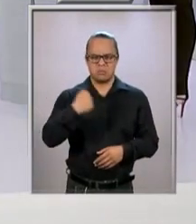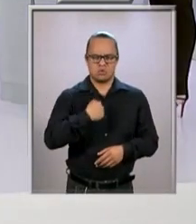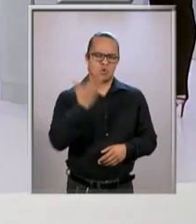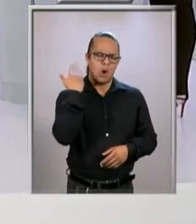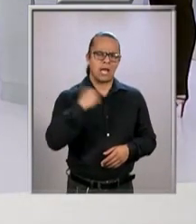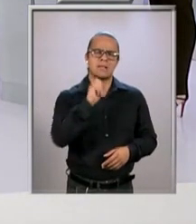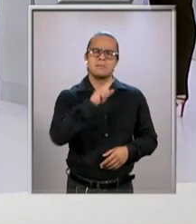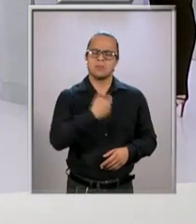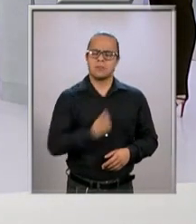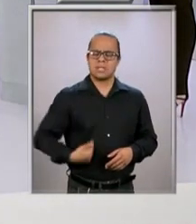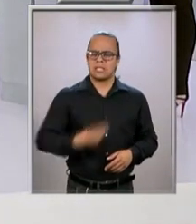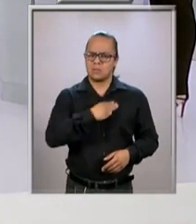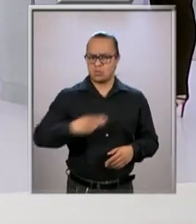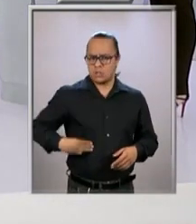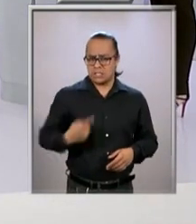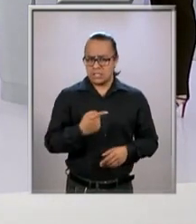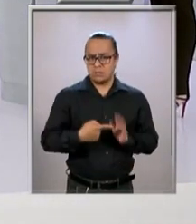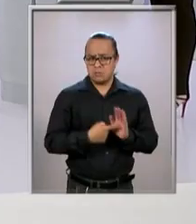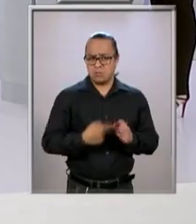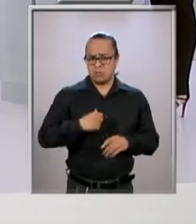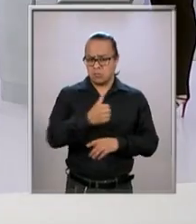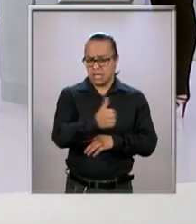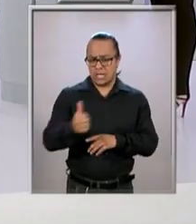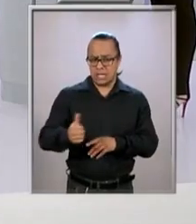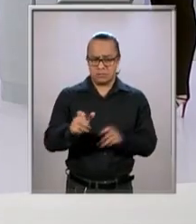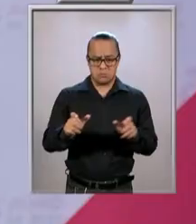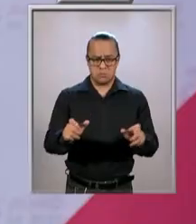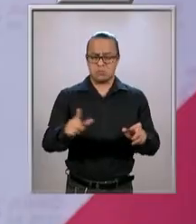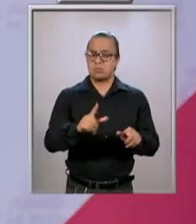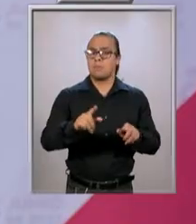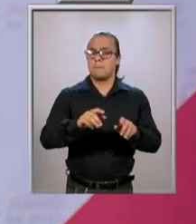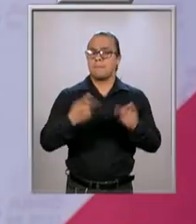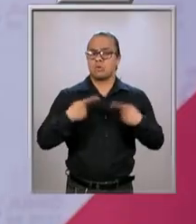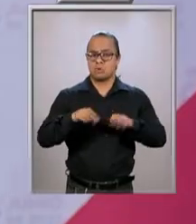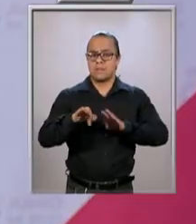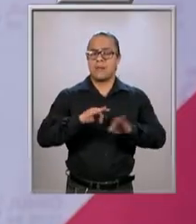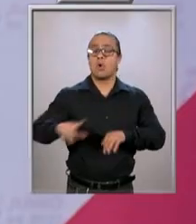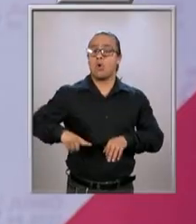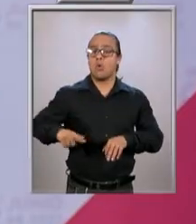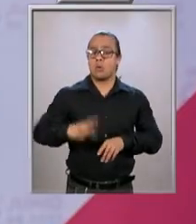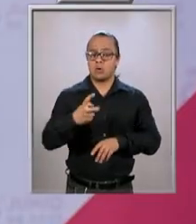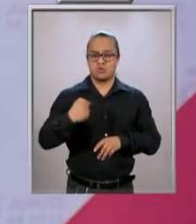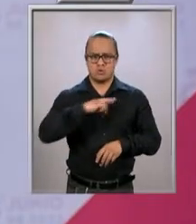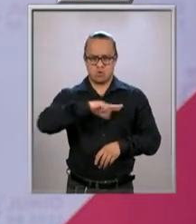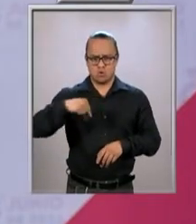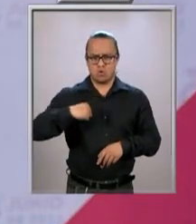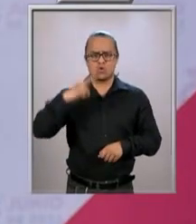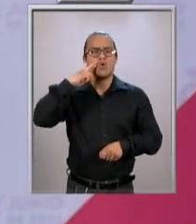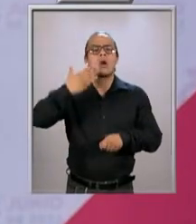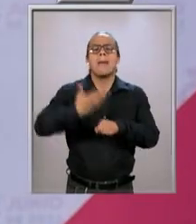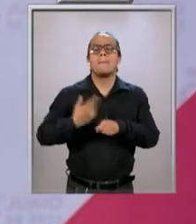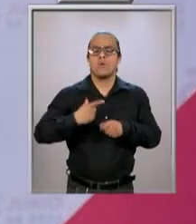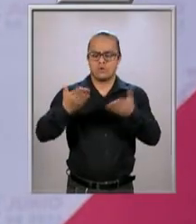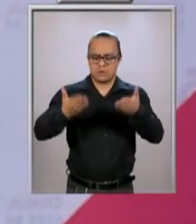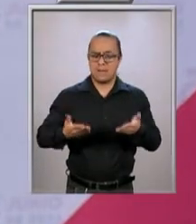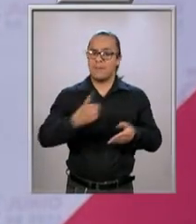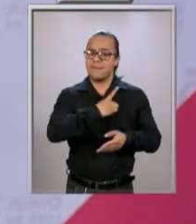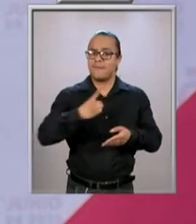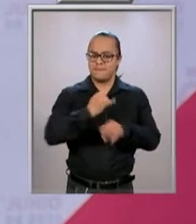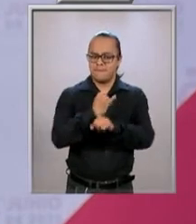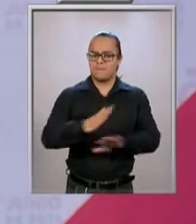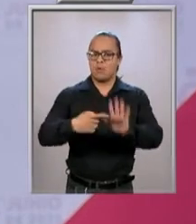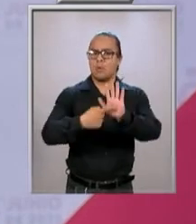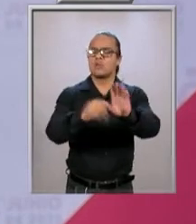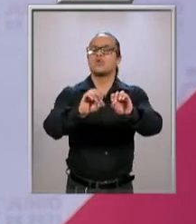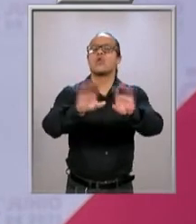municipal y como presidentas municipales o como funcionarias públicas tenemos la responsabilidad de transparentar el gasto